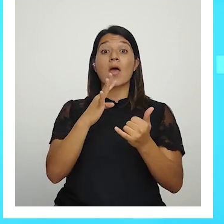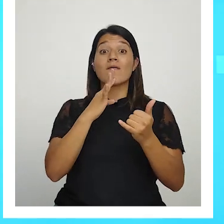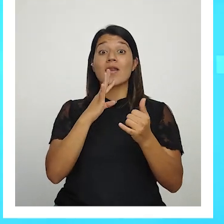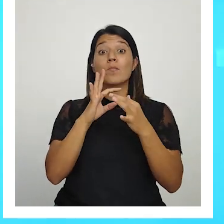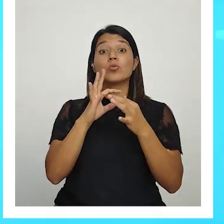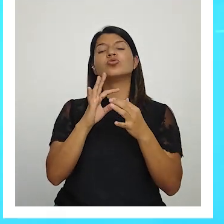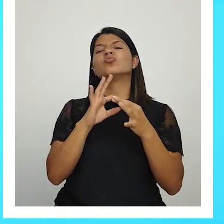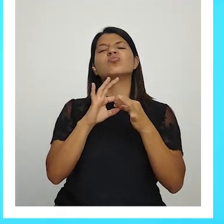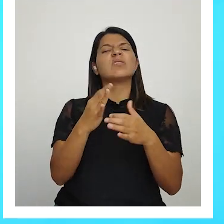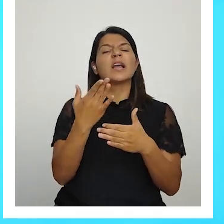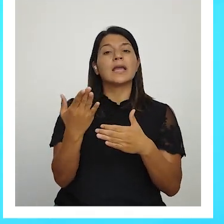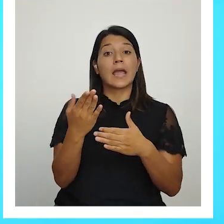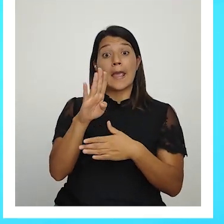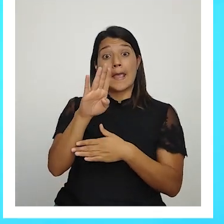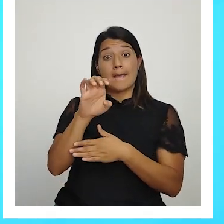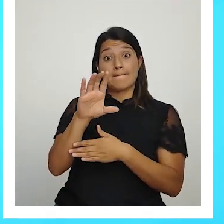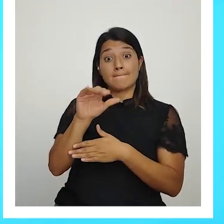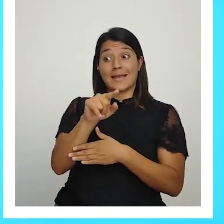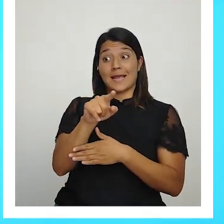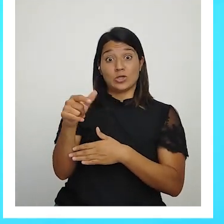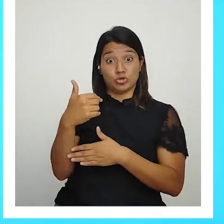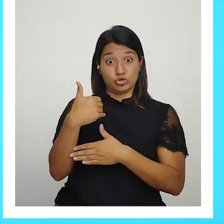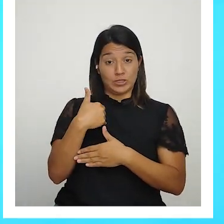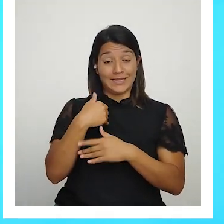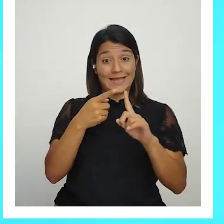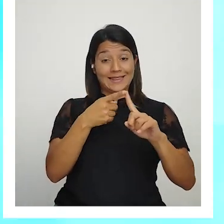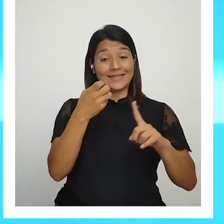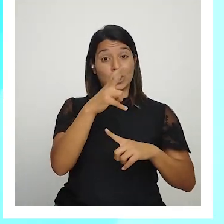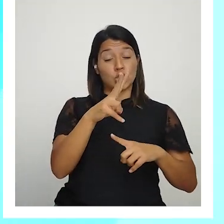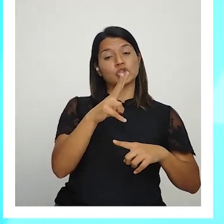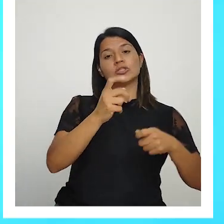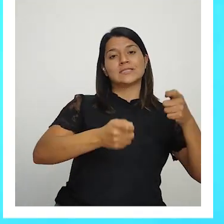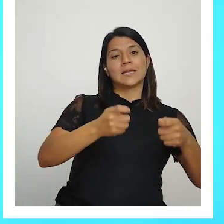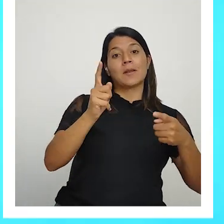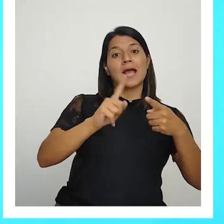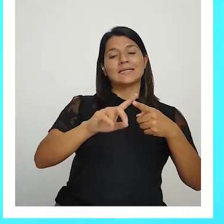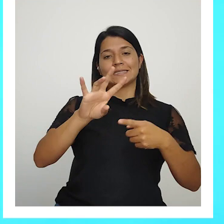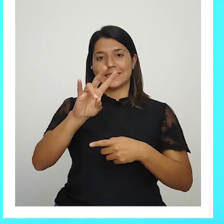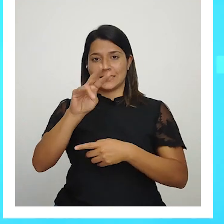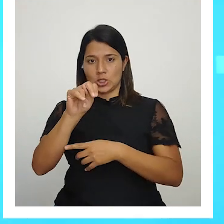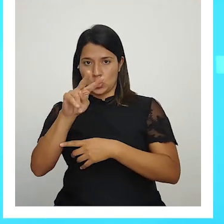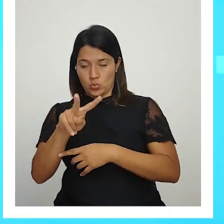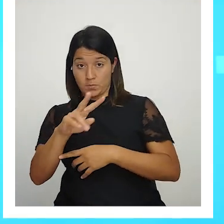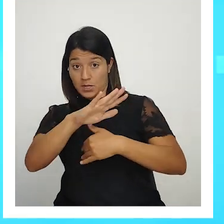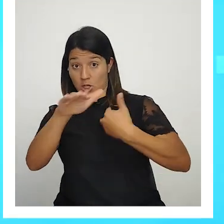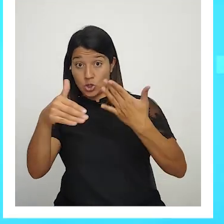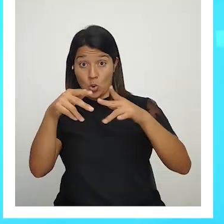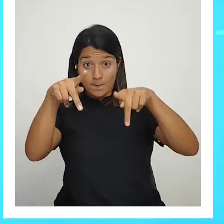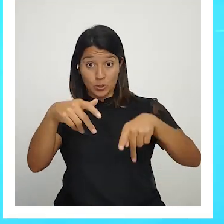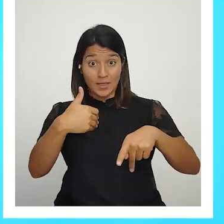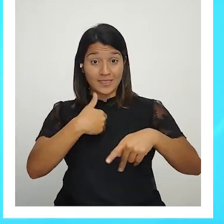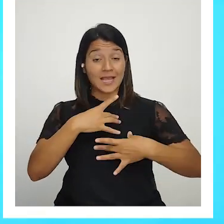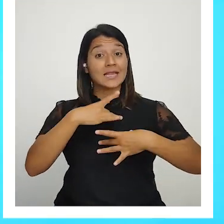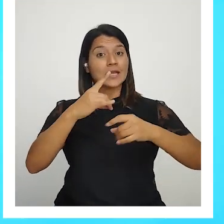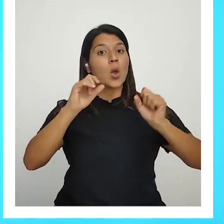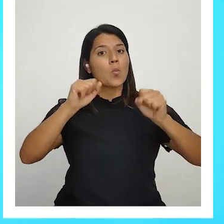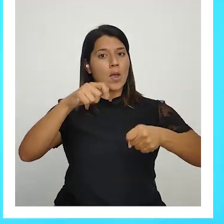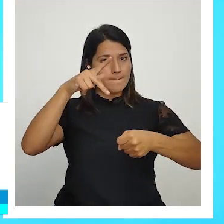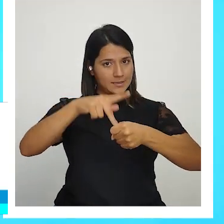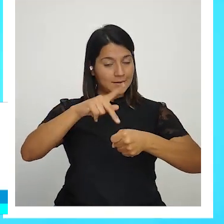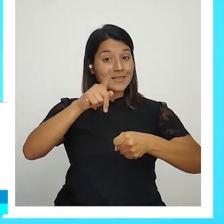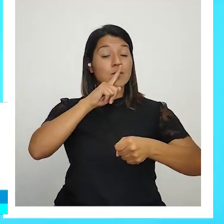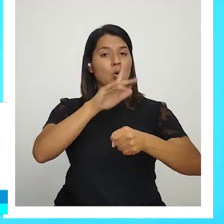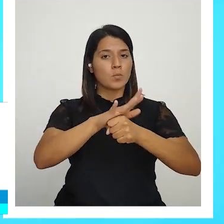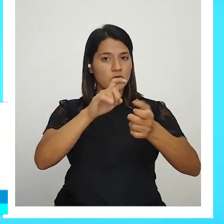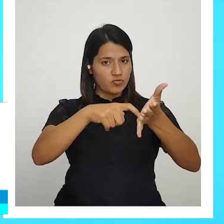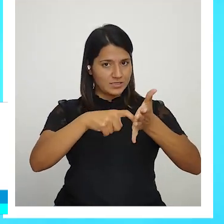tienen abierto desde el 12 de septiembre y hasta el 7 de noviembre. Todas las personas interesadas pueden participar, hay algunos